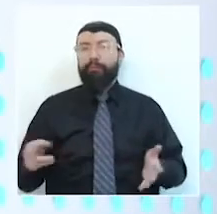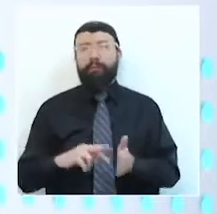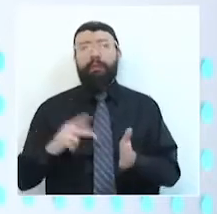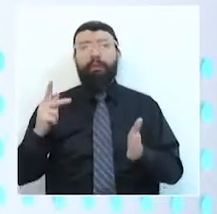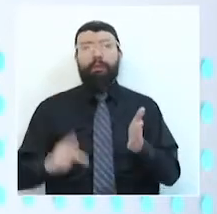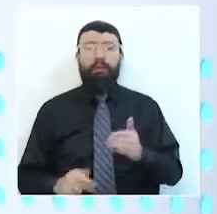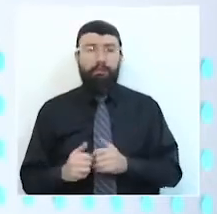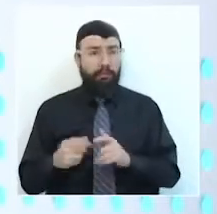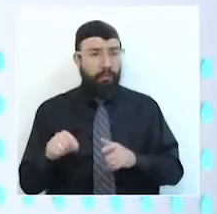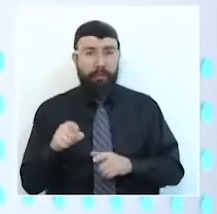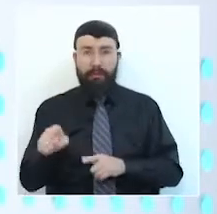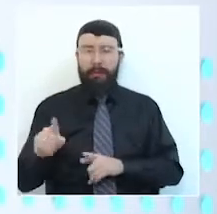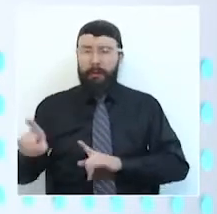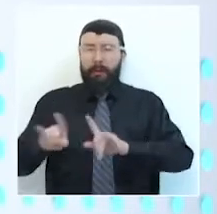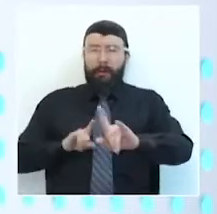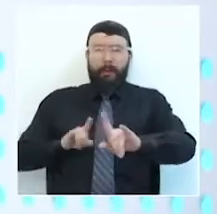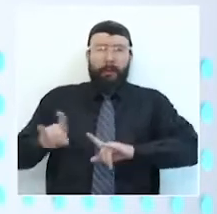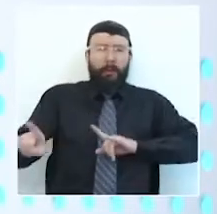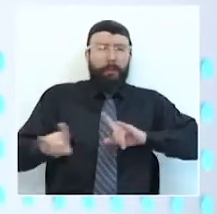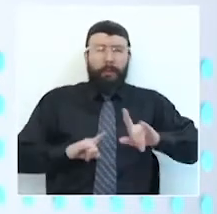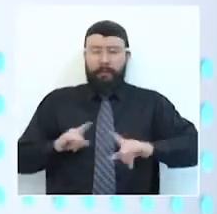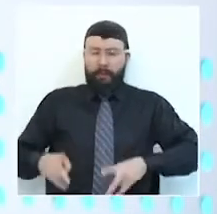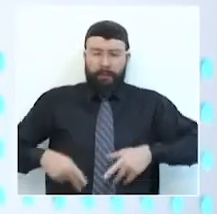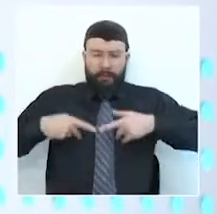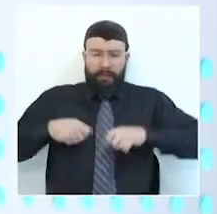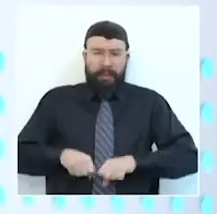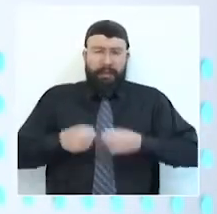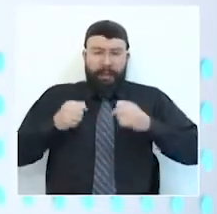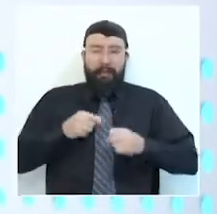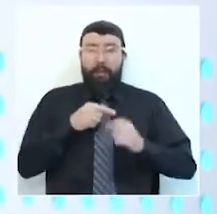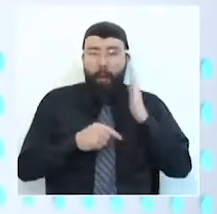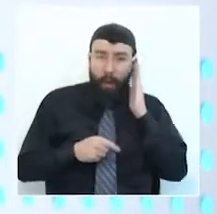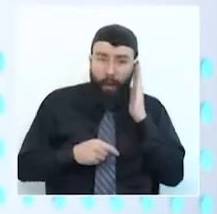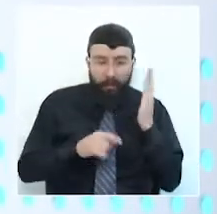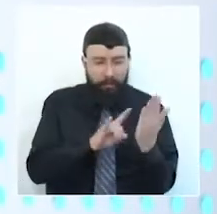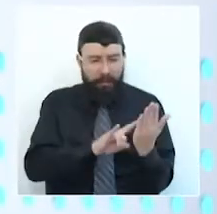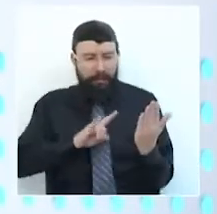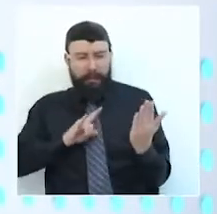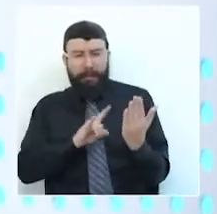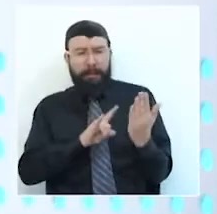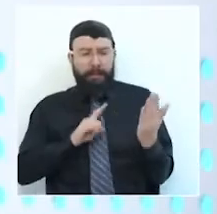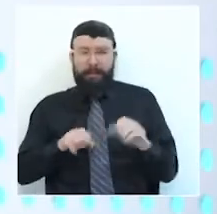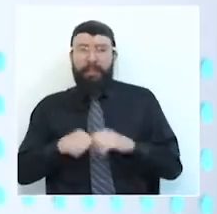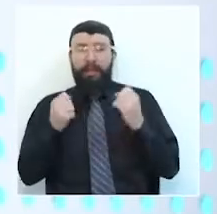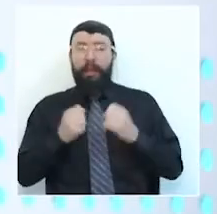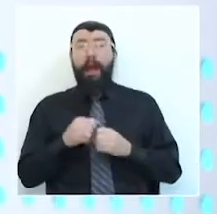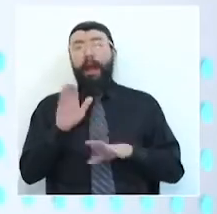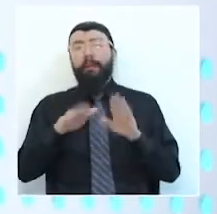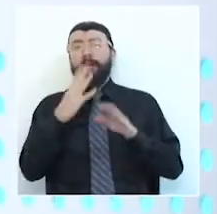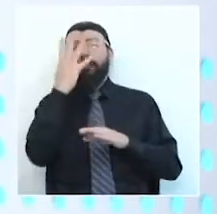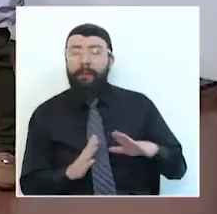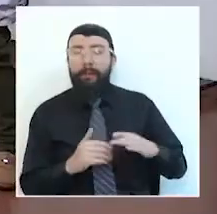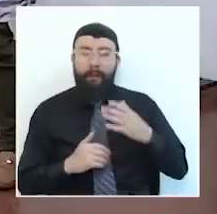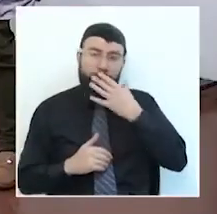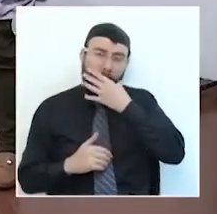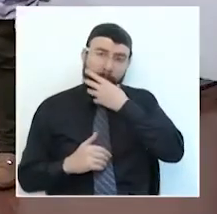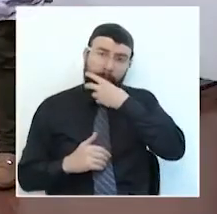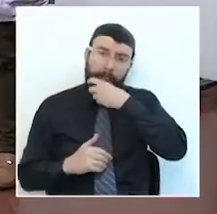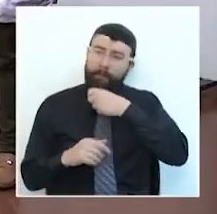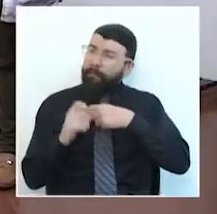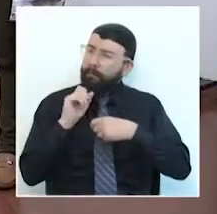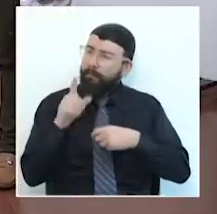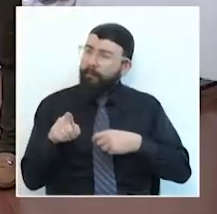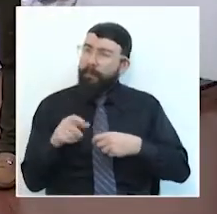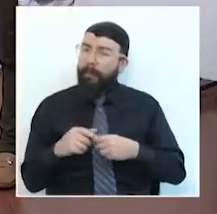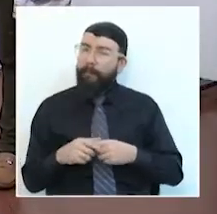radiaciones nefastas que tiene para nuestra vida y dejamos pasar tantos atardeceres y tantas bellezas entonces vemos